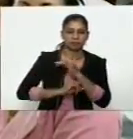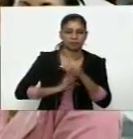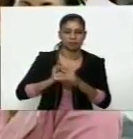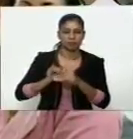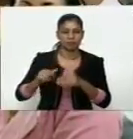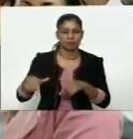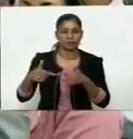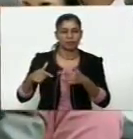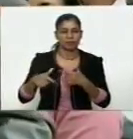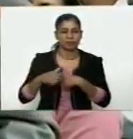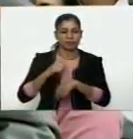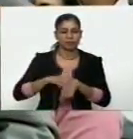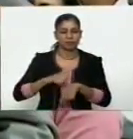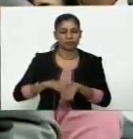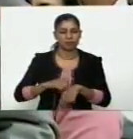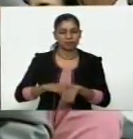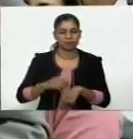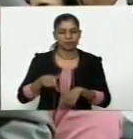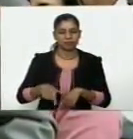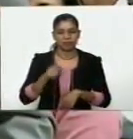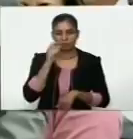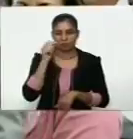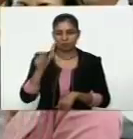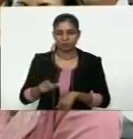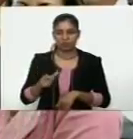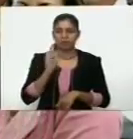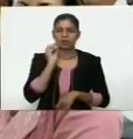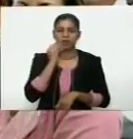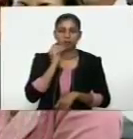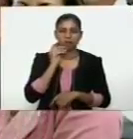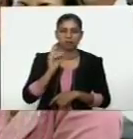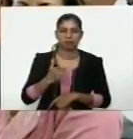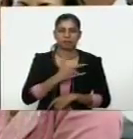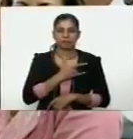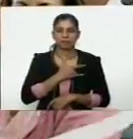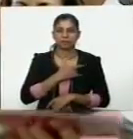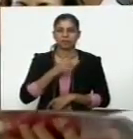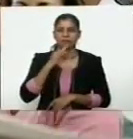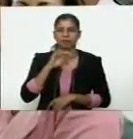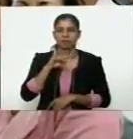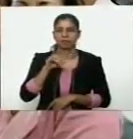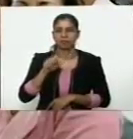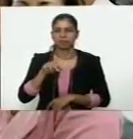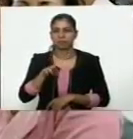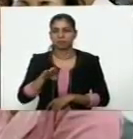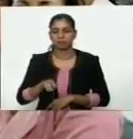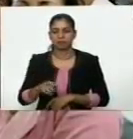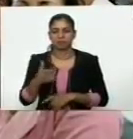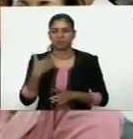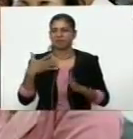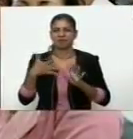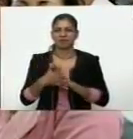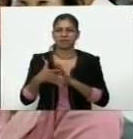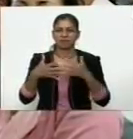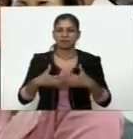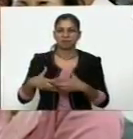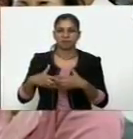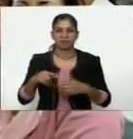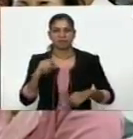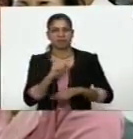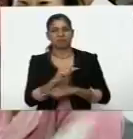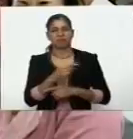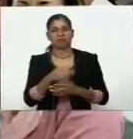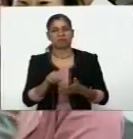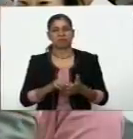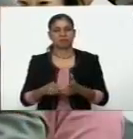económica. Alguien, un muchacho de las nuevas promociones de la Universidad Simón Bolívar, decía: ¿y qué pasa si el imperio contraataca?